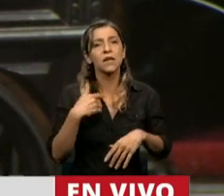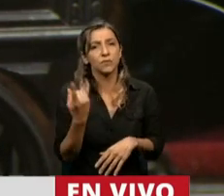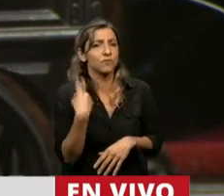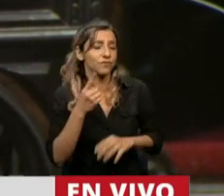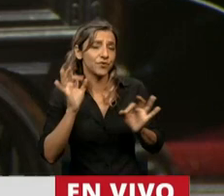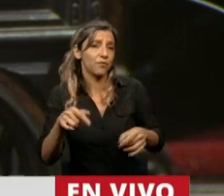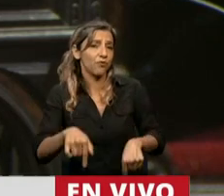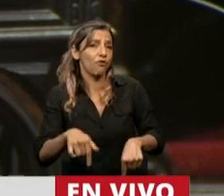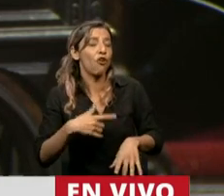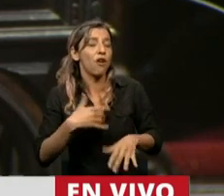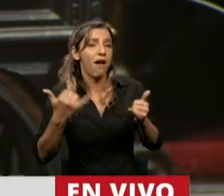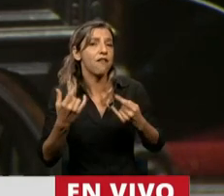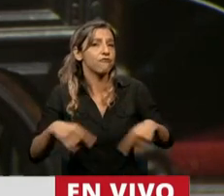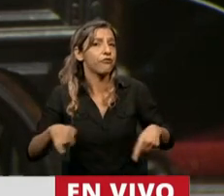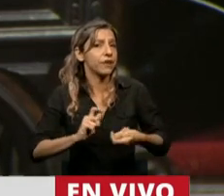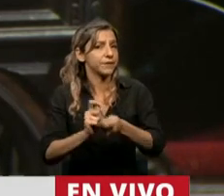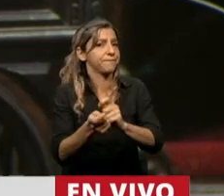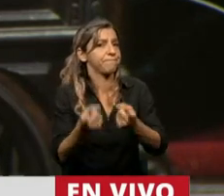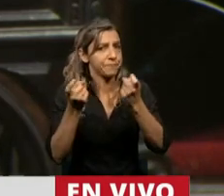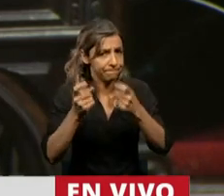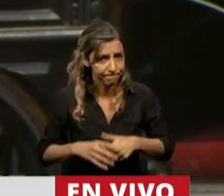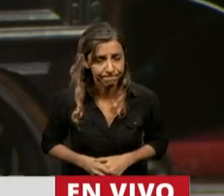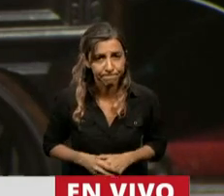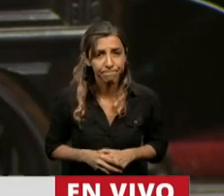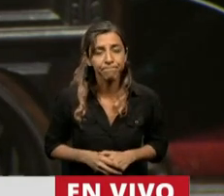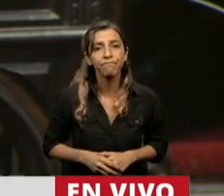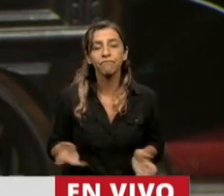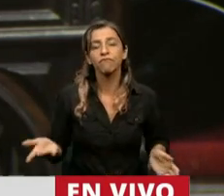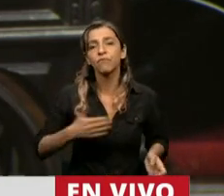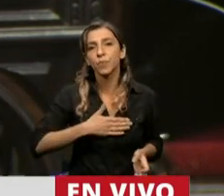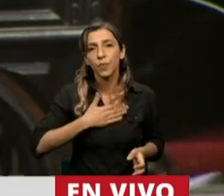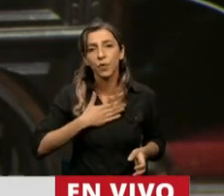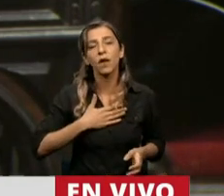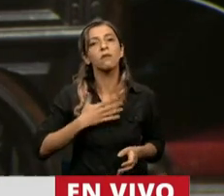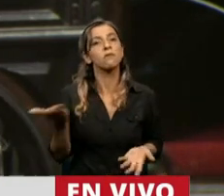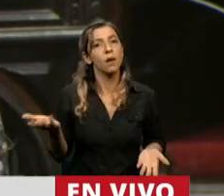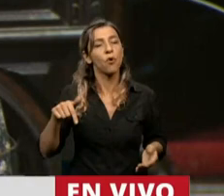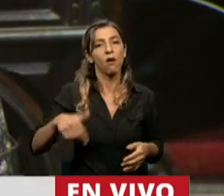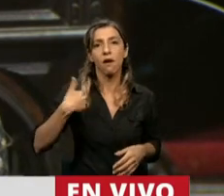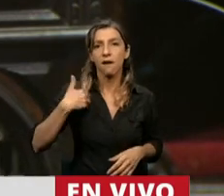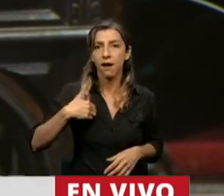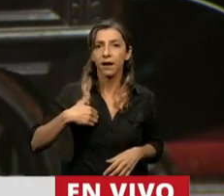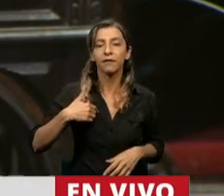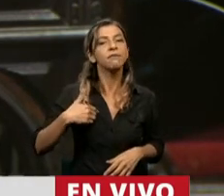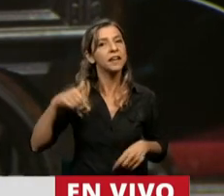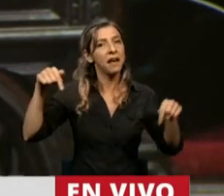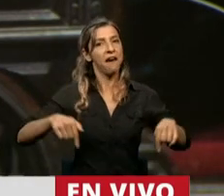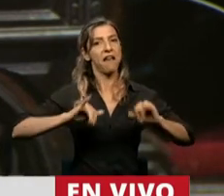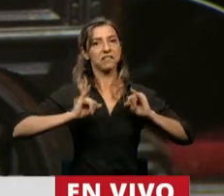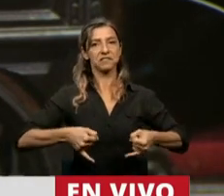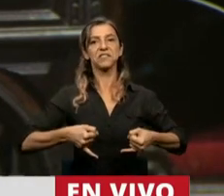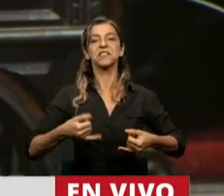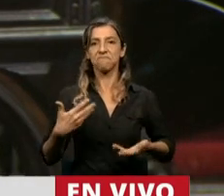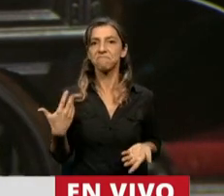padeciendo. Celebrar que Argentina efectivamente se puso a la 10 y somos el décimo